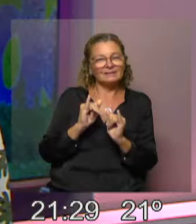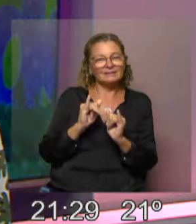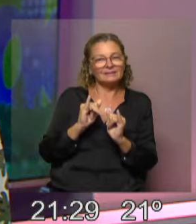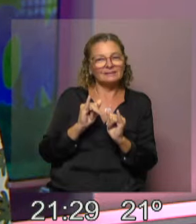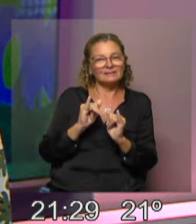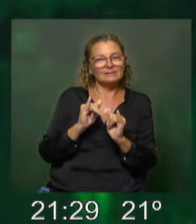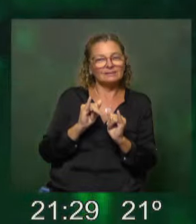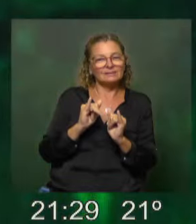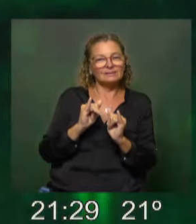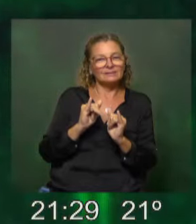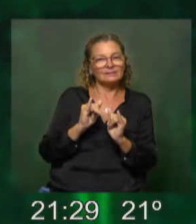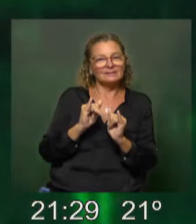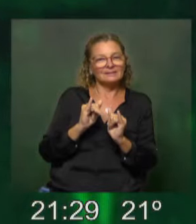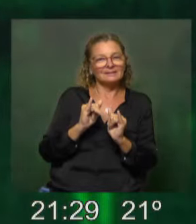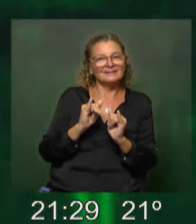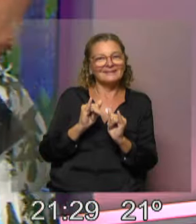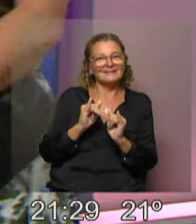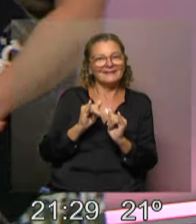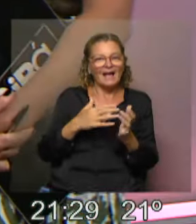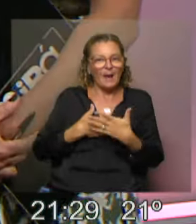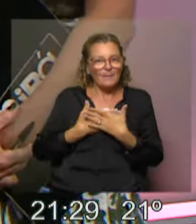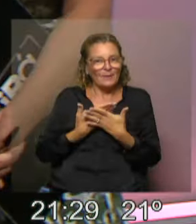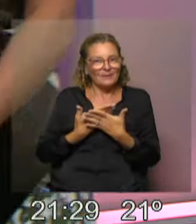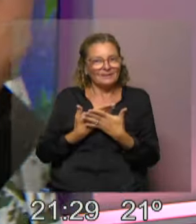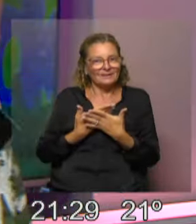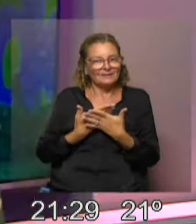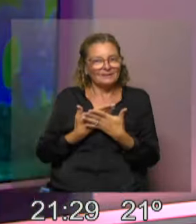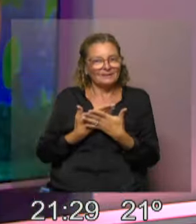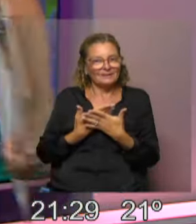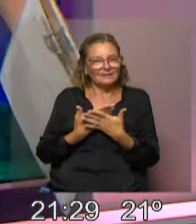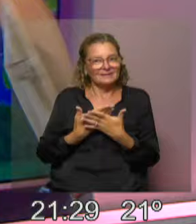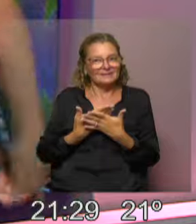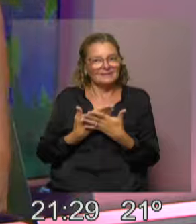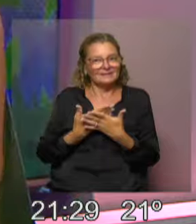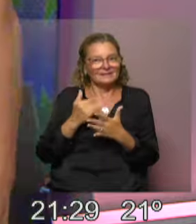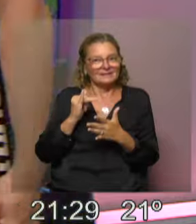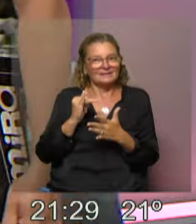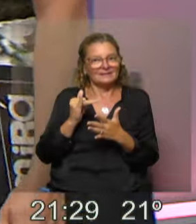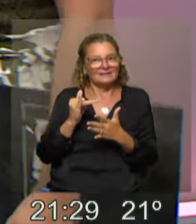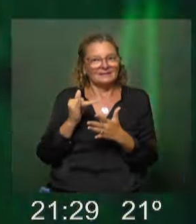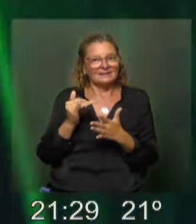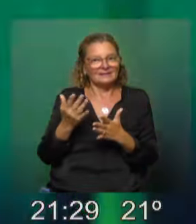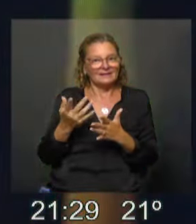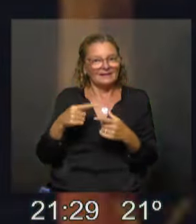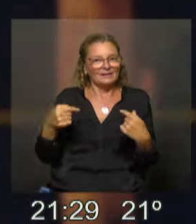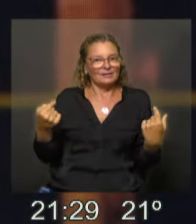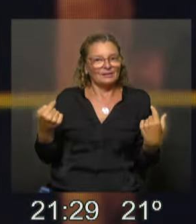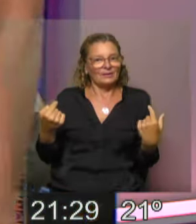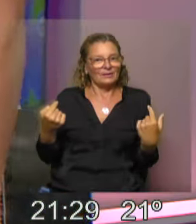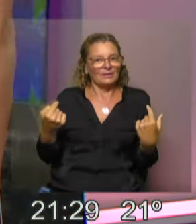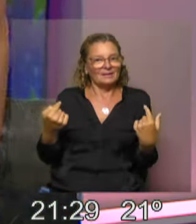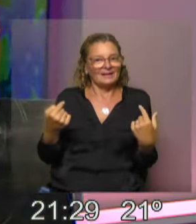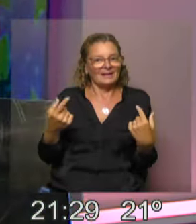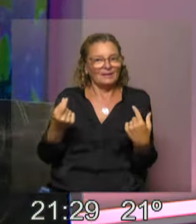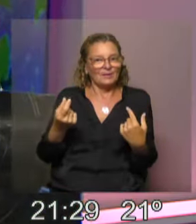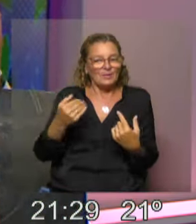desamor ahí. Ah, que sí, hubo. Sí. Una fantasía de un desastre. Claro. ¿Sí? Querido. Cosas es, que pasan. Es la edad donde